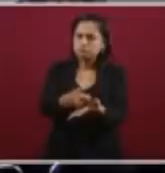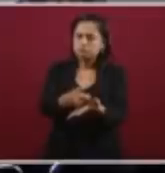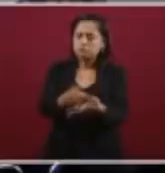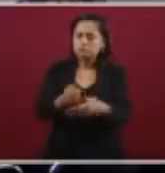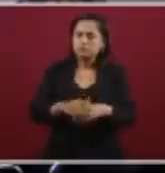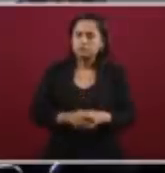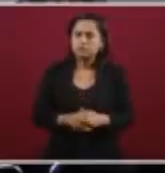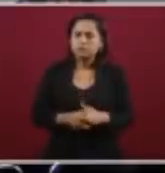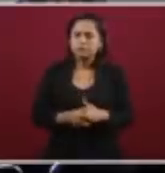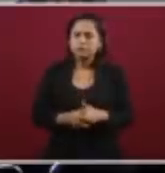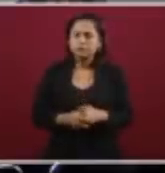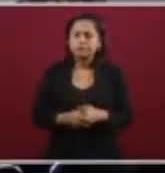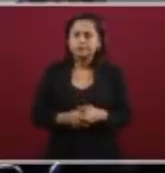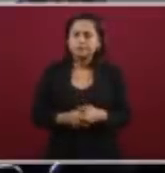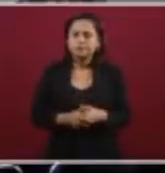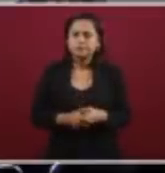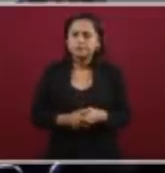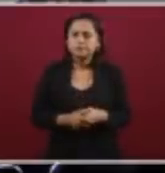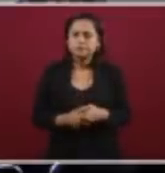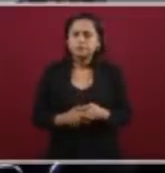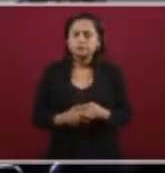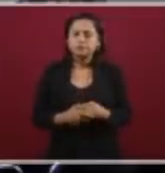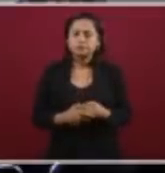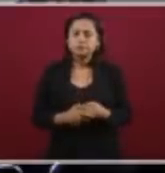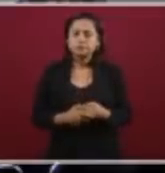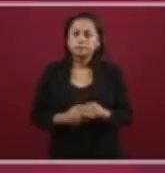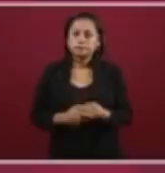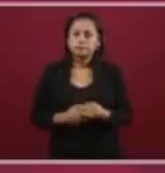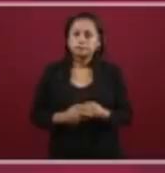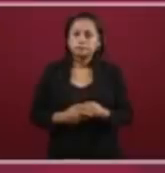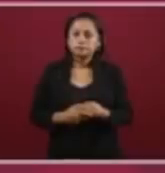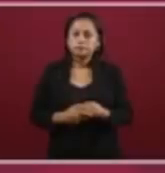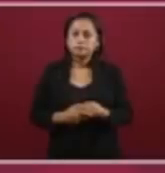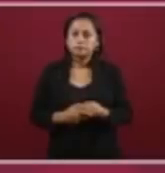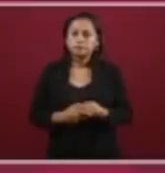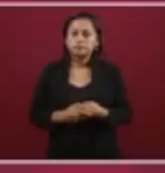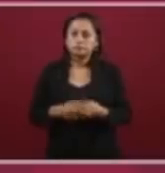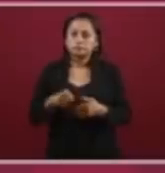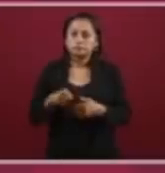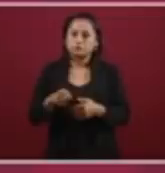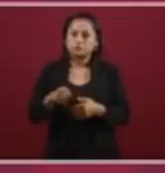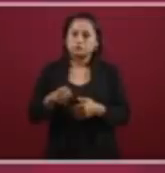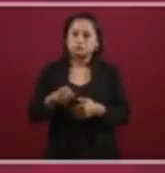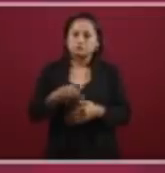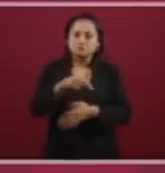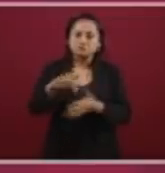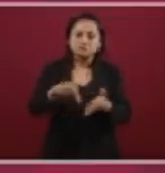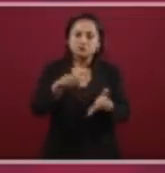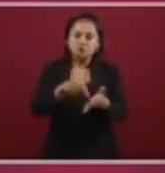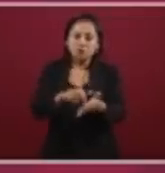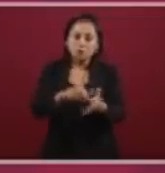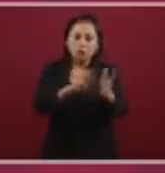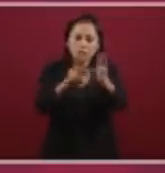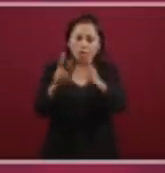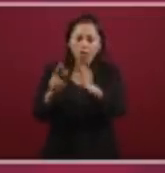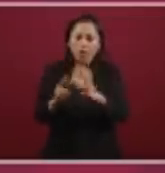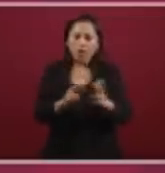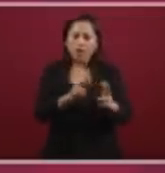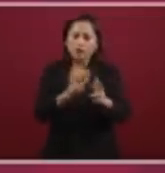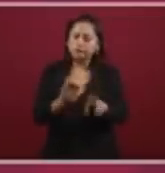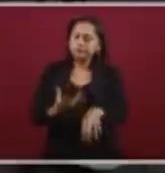este ser reconstruyeron pueblos tuxpan